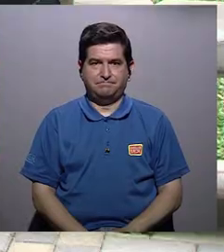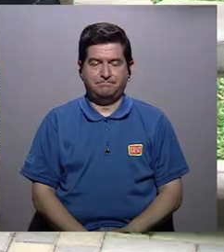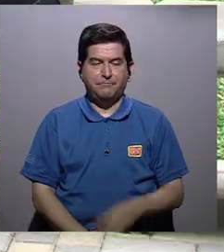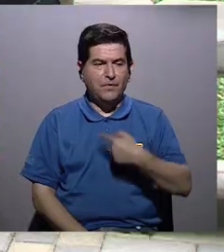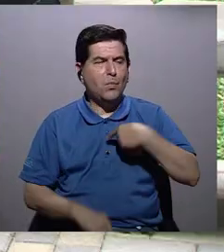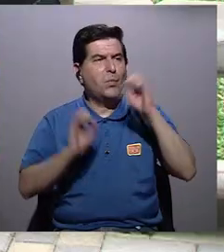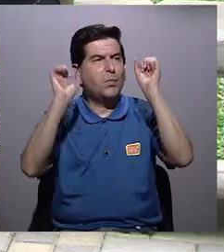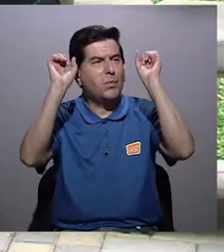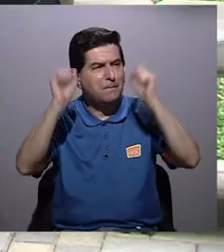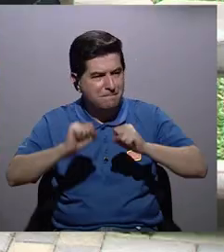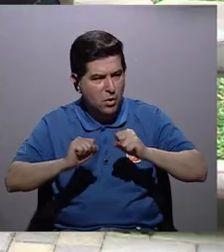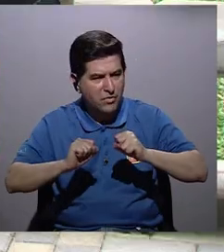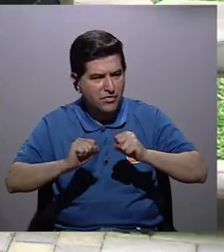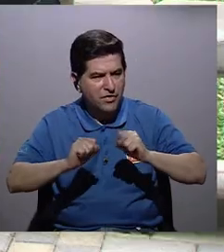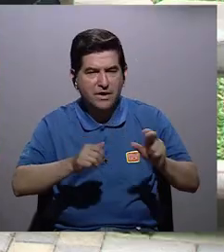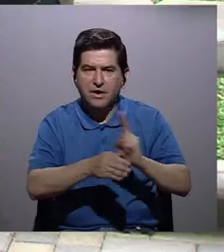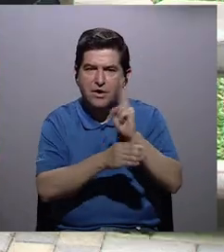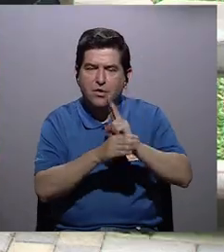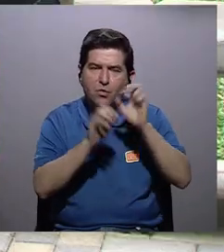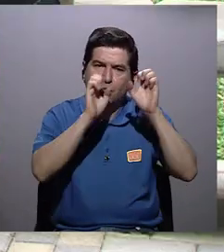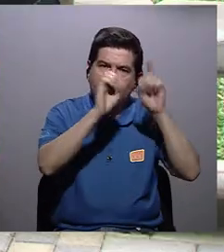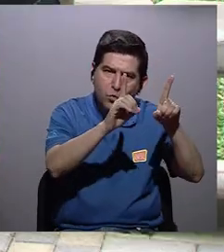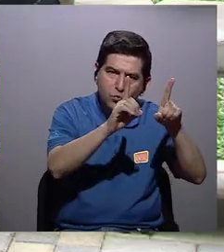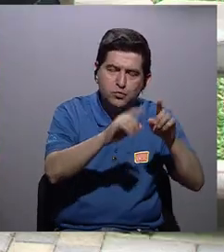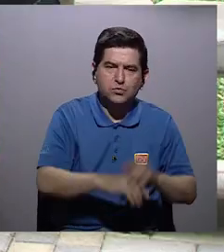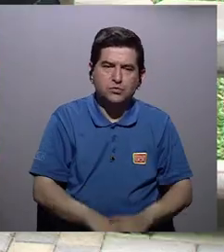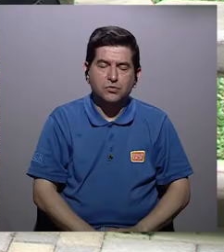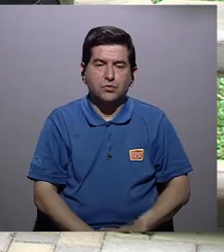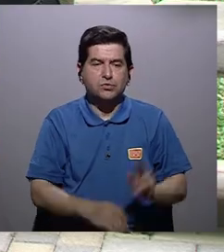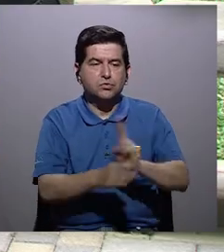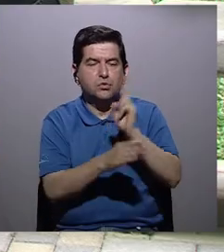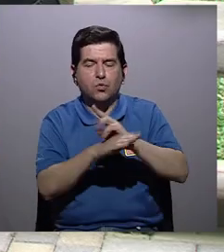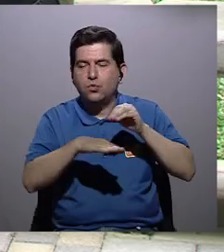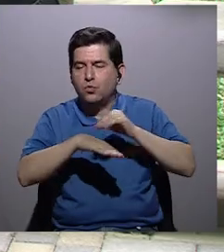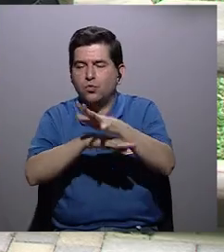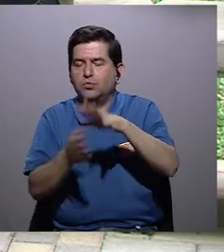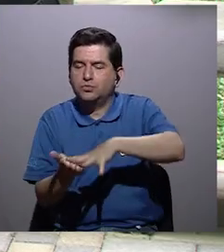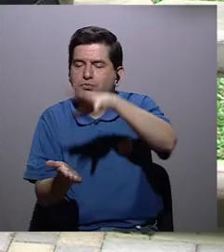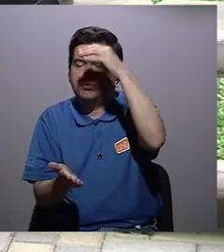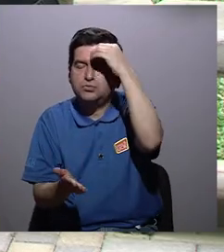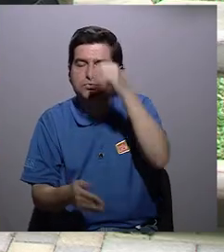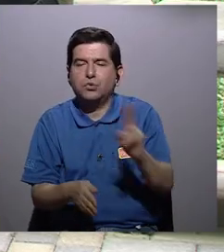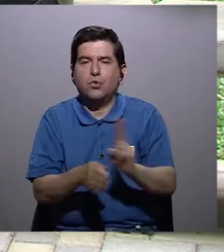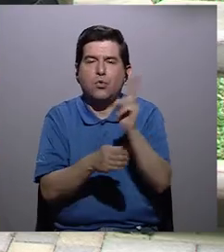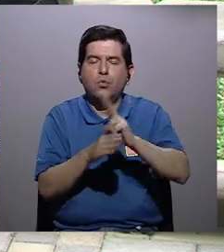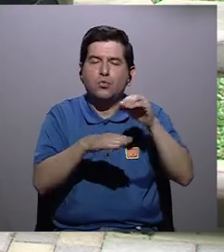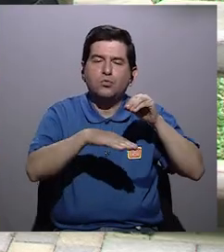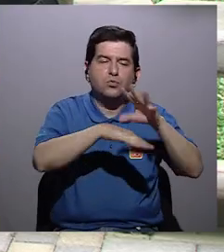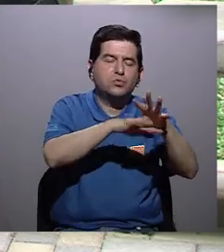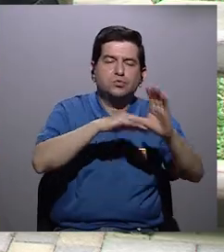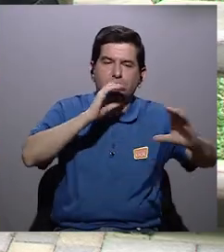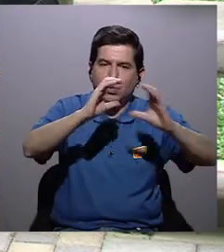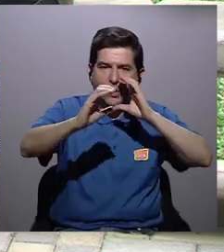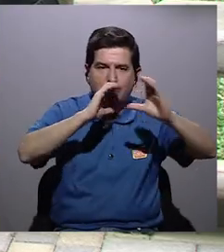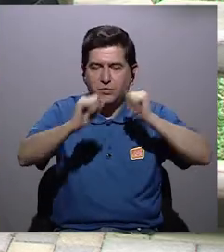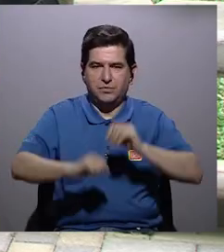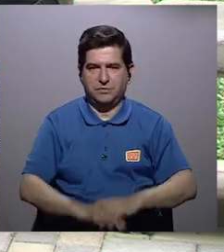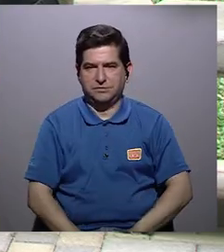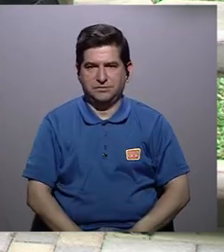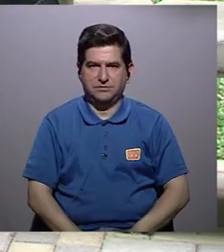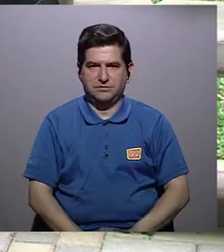para poder lograr usos educativos, poder lograr un uso orientado al aprendizaje, un uso orientado a la